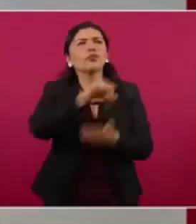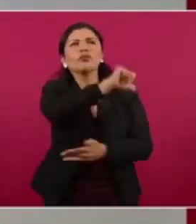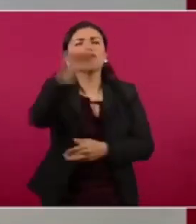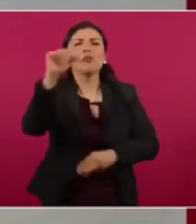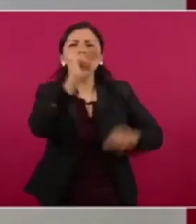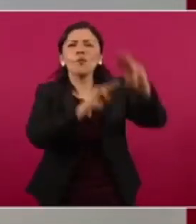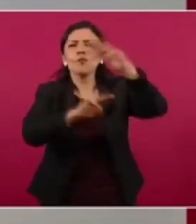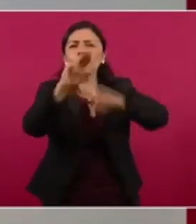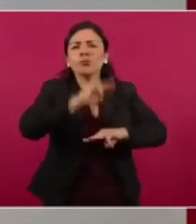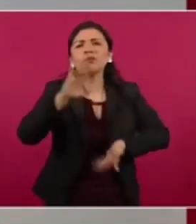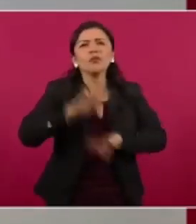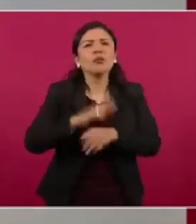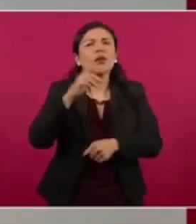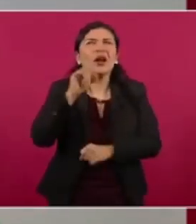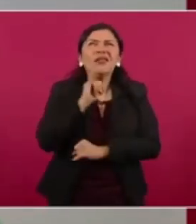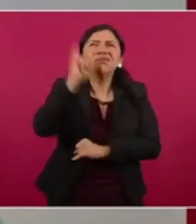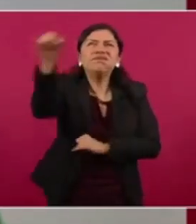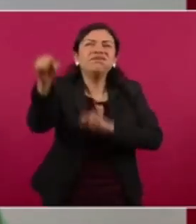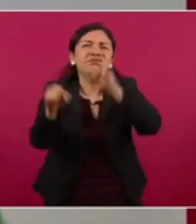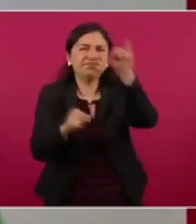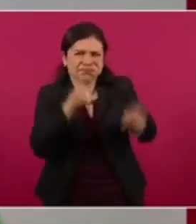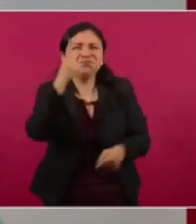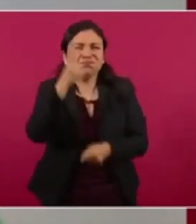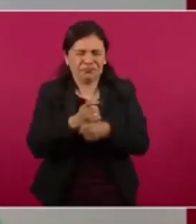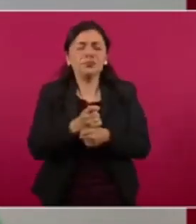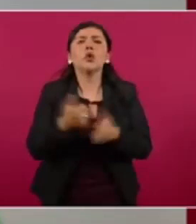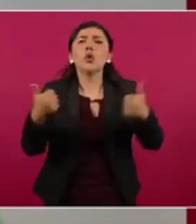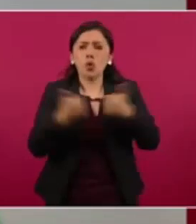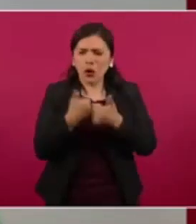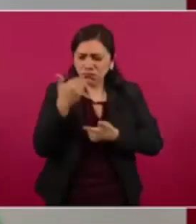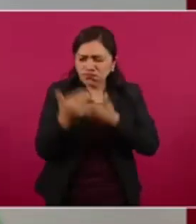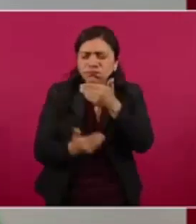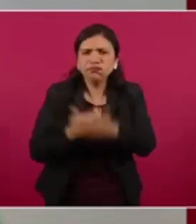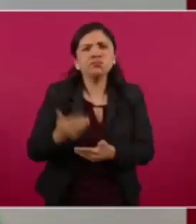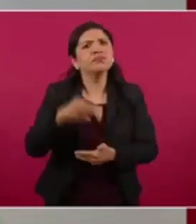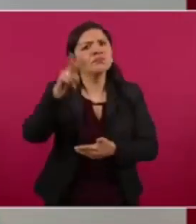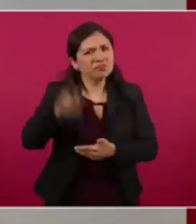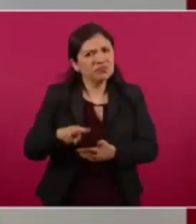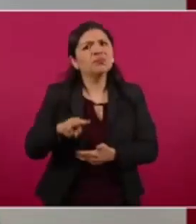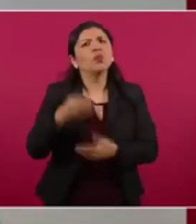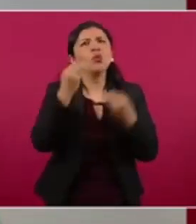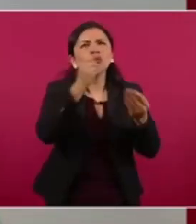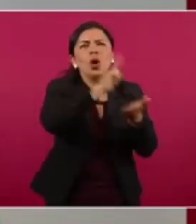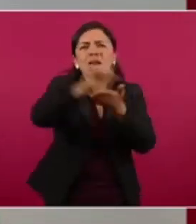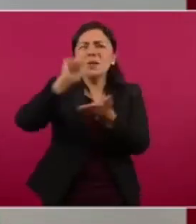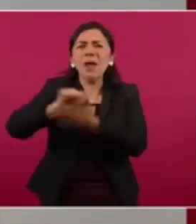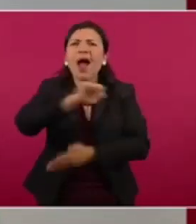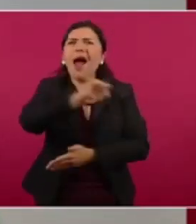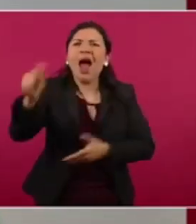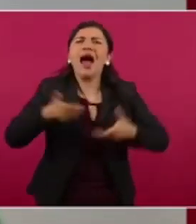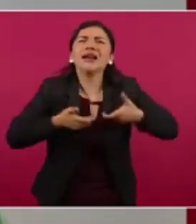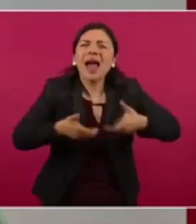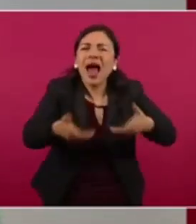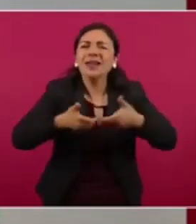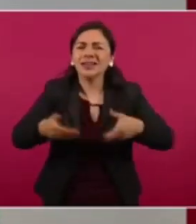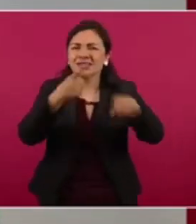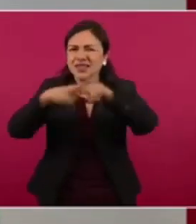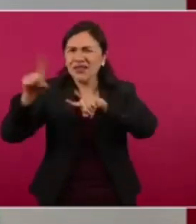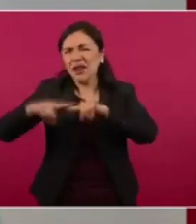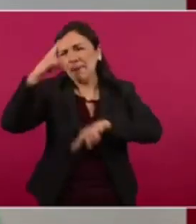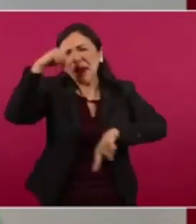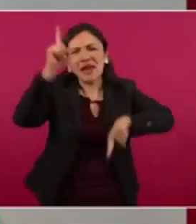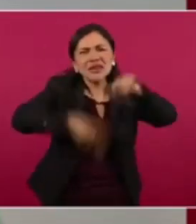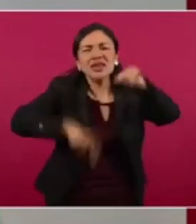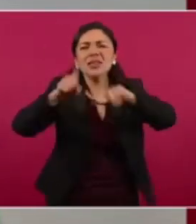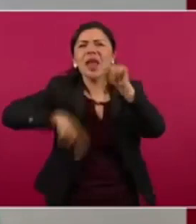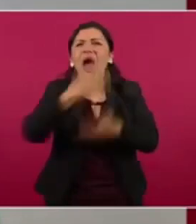que han sido las más lejanas. Hay un avance muy, muy grande de la limpieza de espacios públicos, de la remoción de árboles